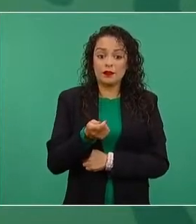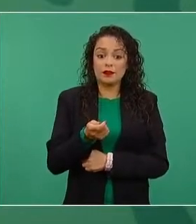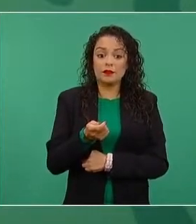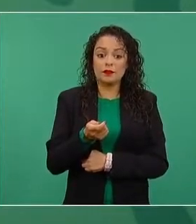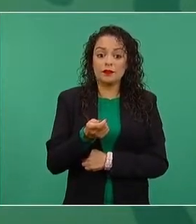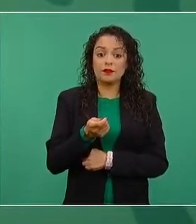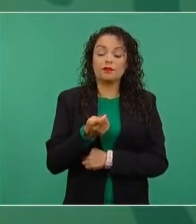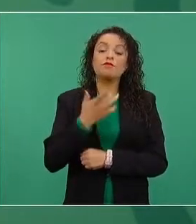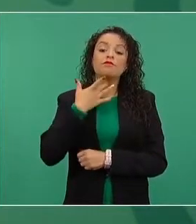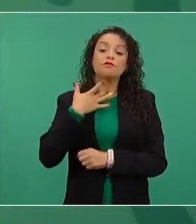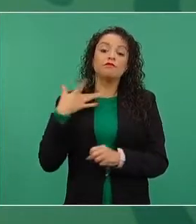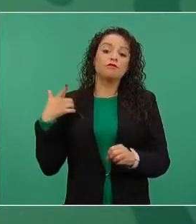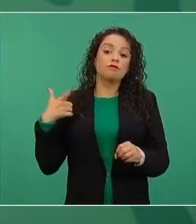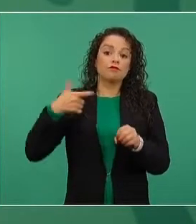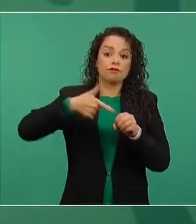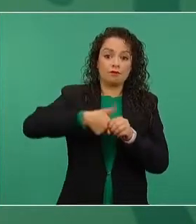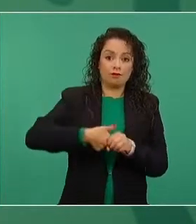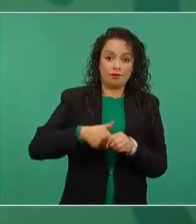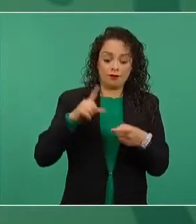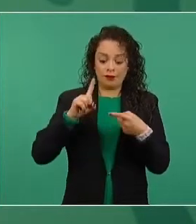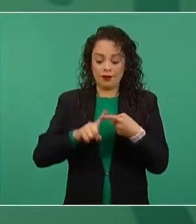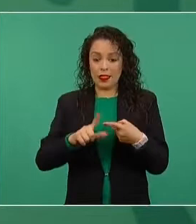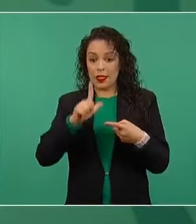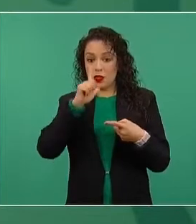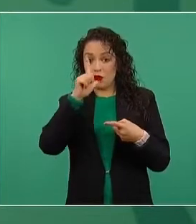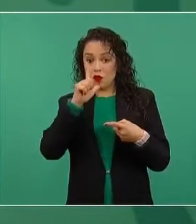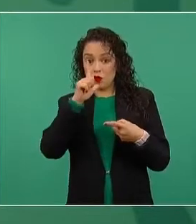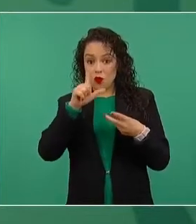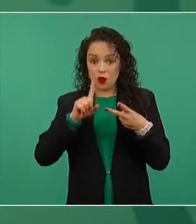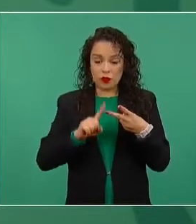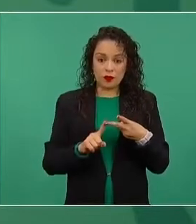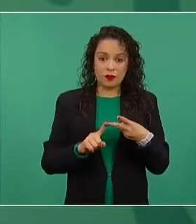de las gasolinas, de la luz.